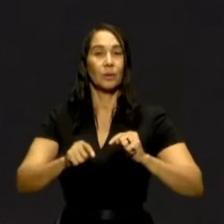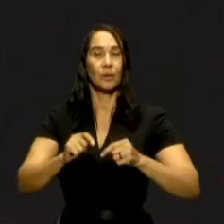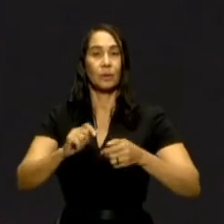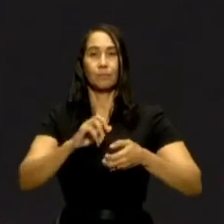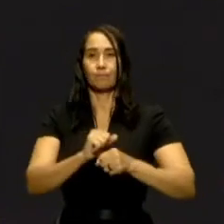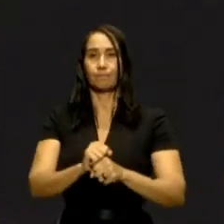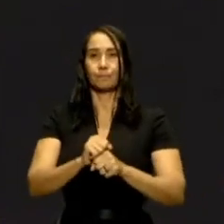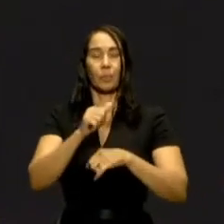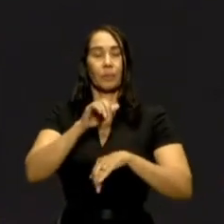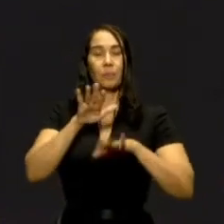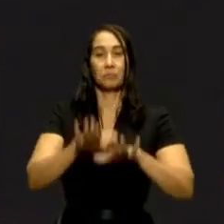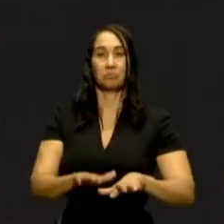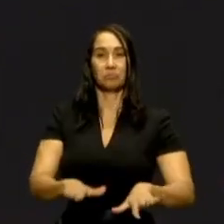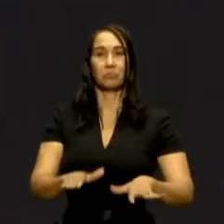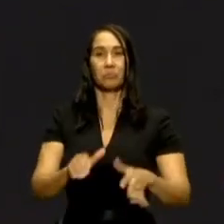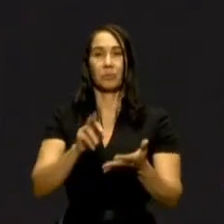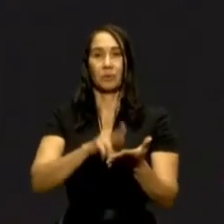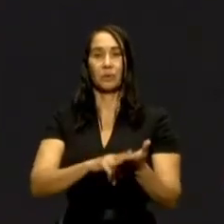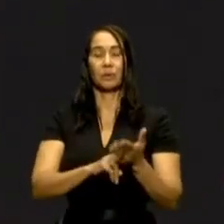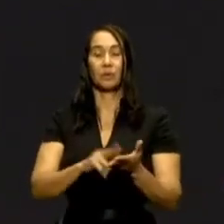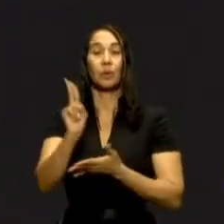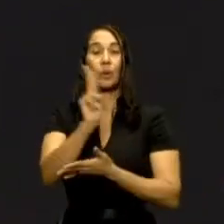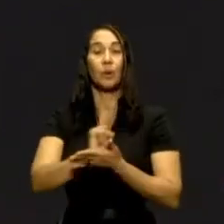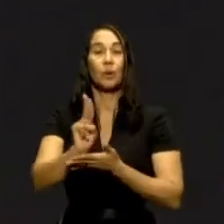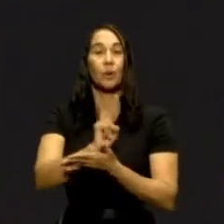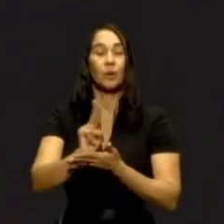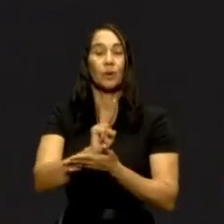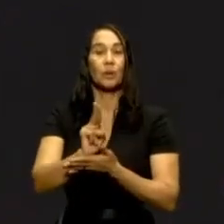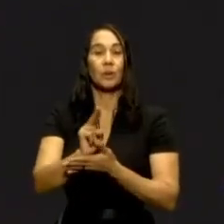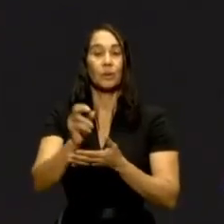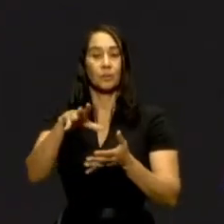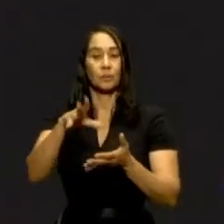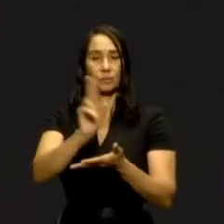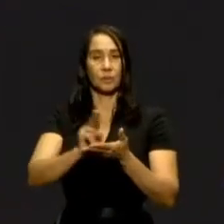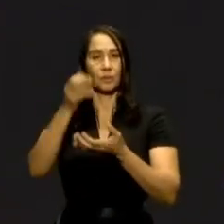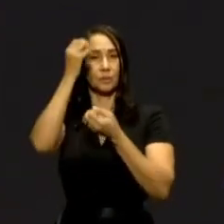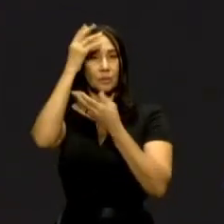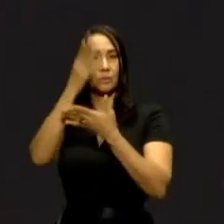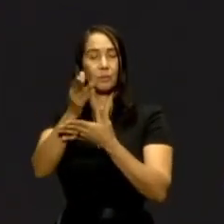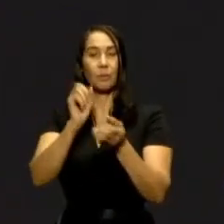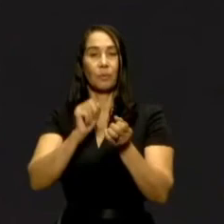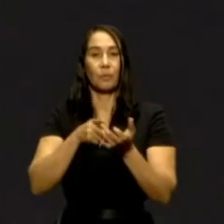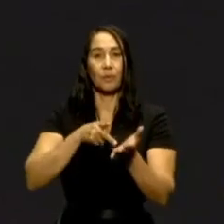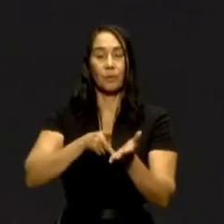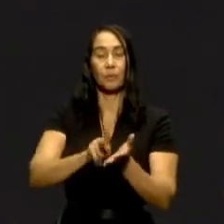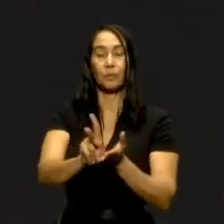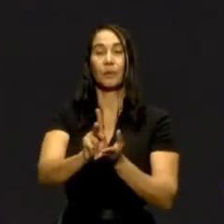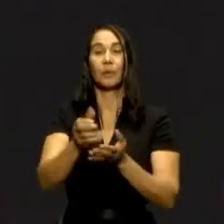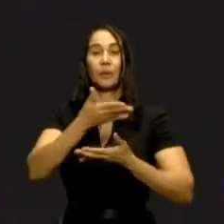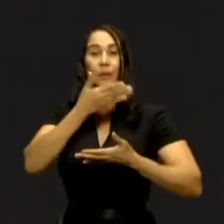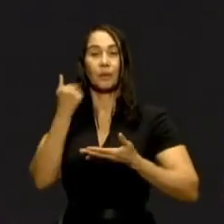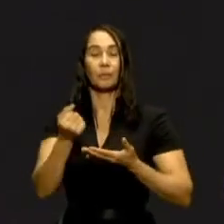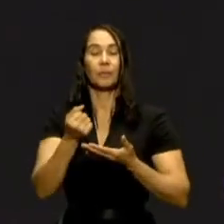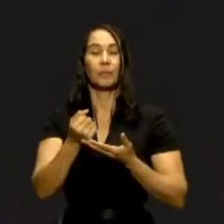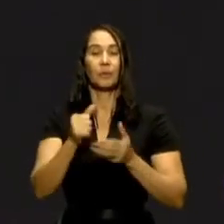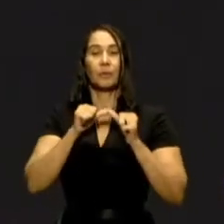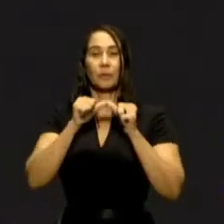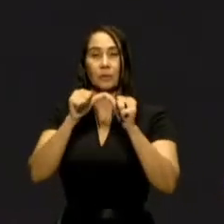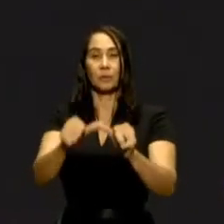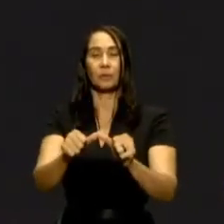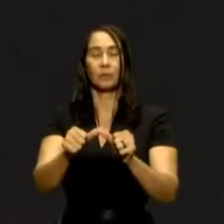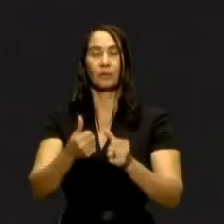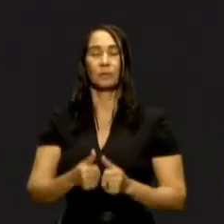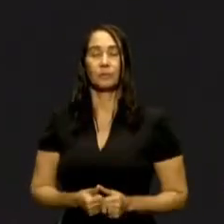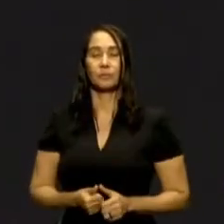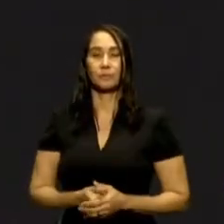ante estos resultados. Utilizaremos este informe como una oportunidad para mejorar y continuar